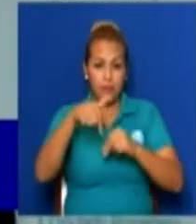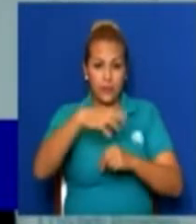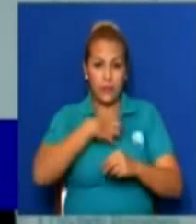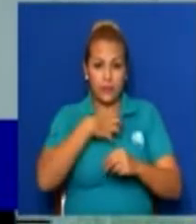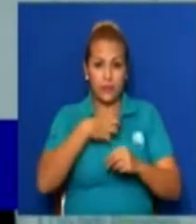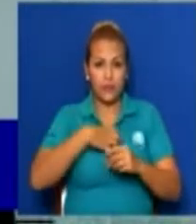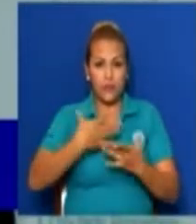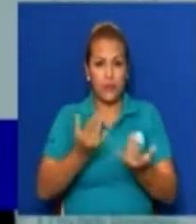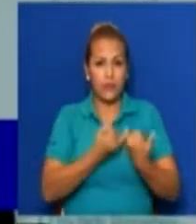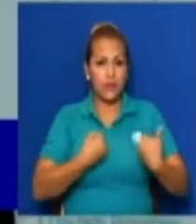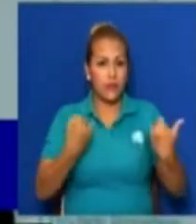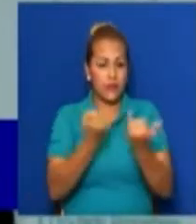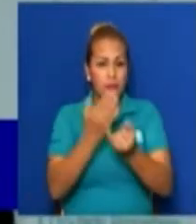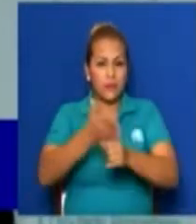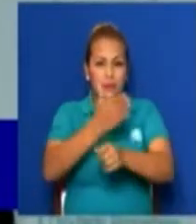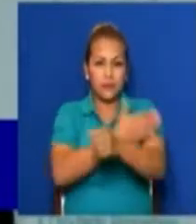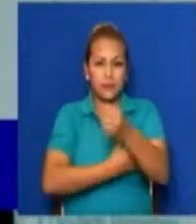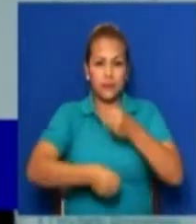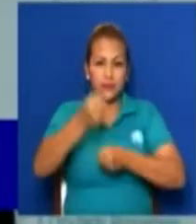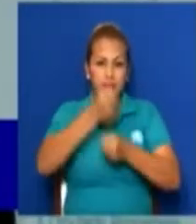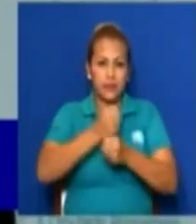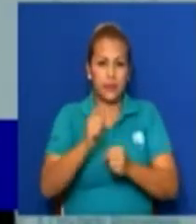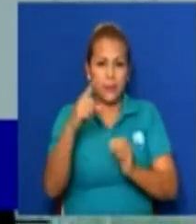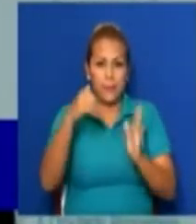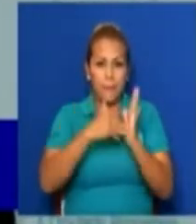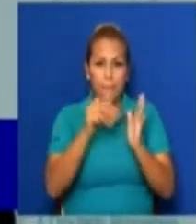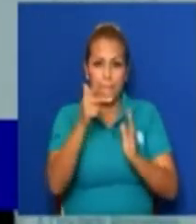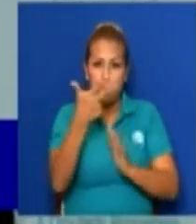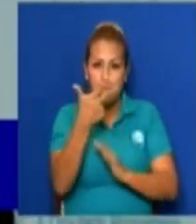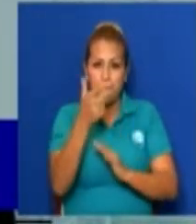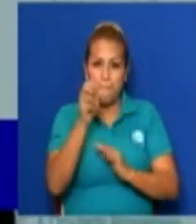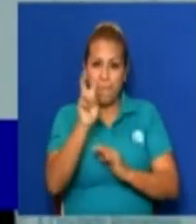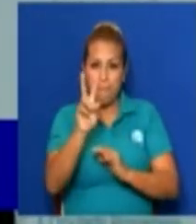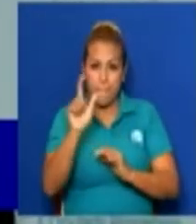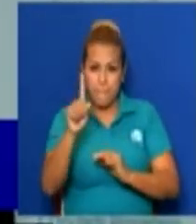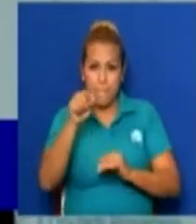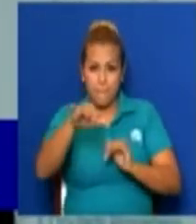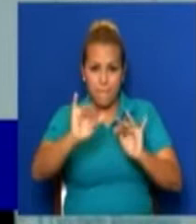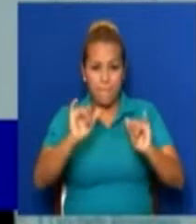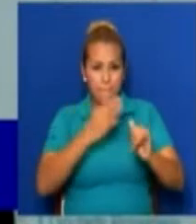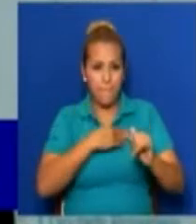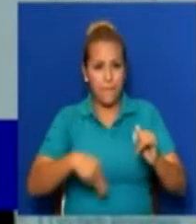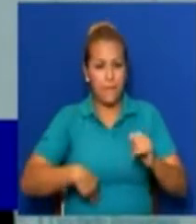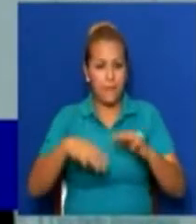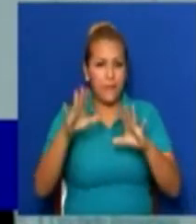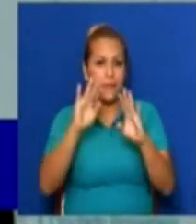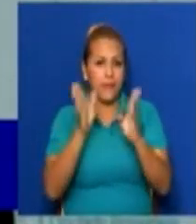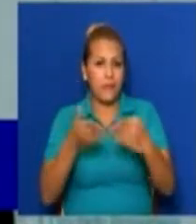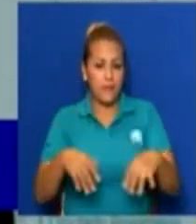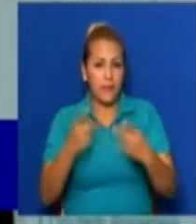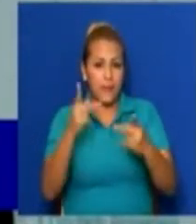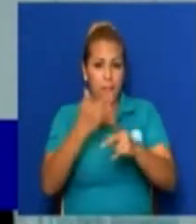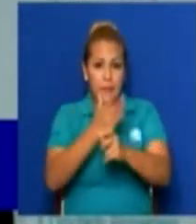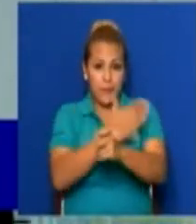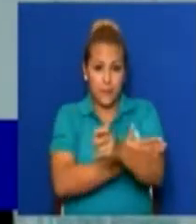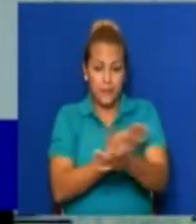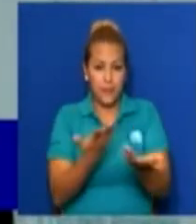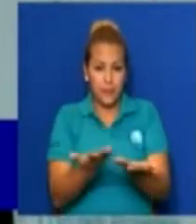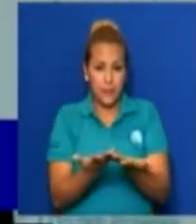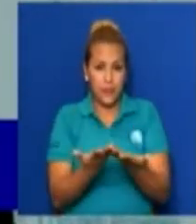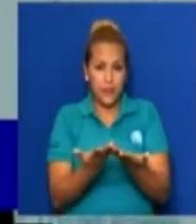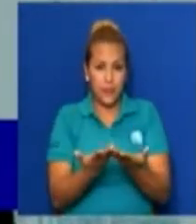constituimos como Estado en 1821 hasta hoy un Ministerio para la Mujer. Lo que habían habido en